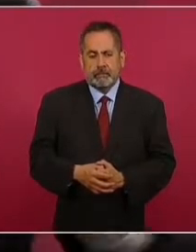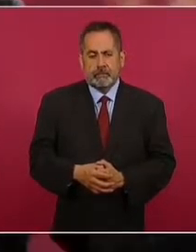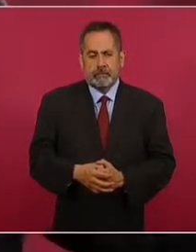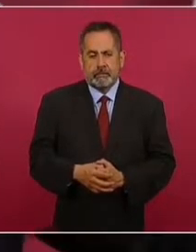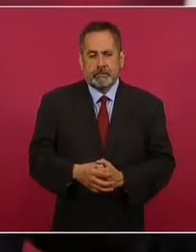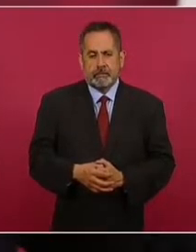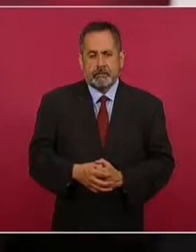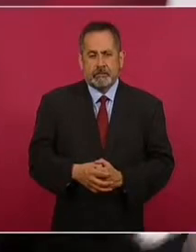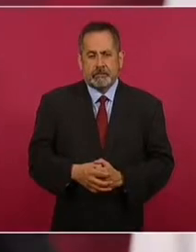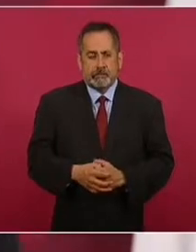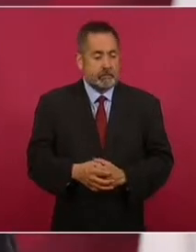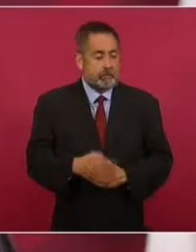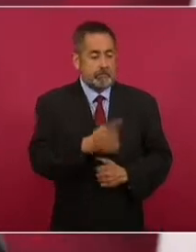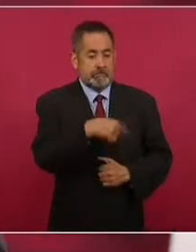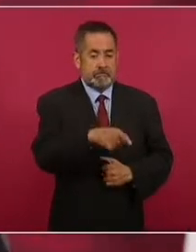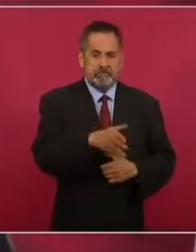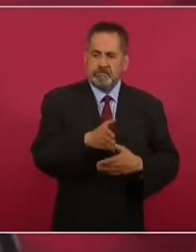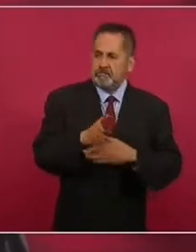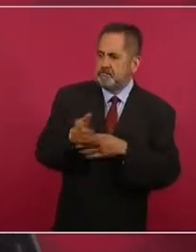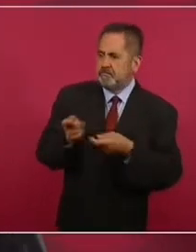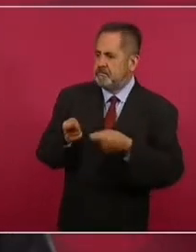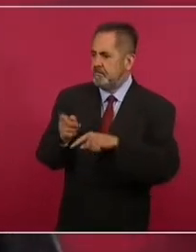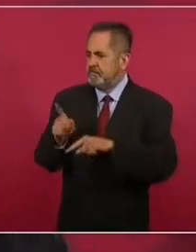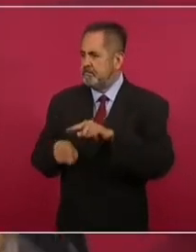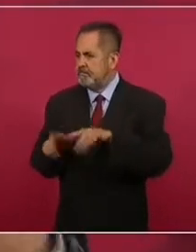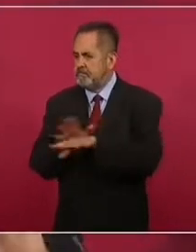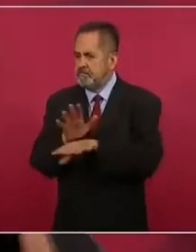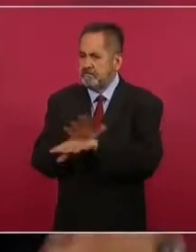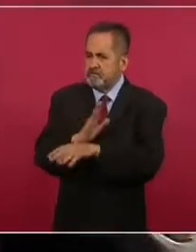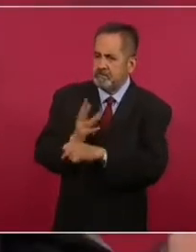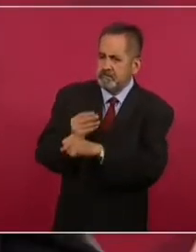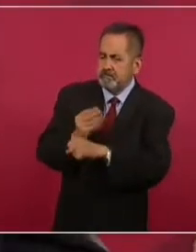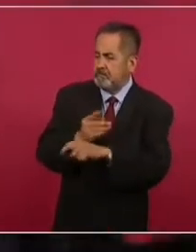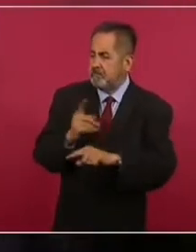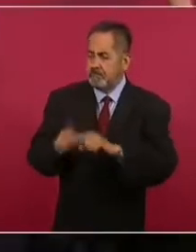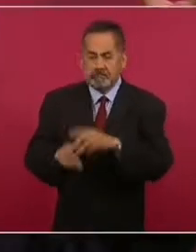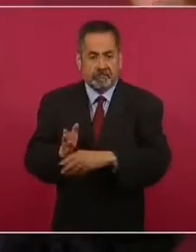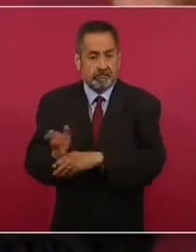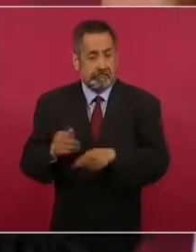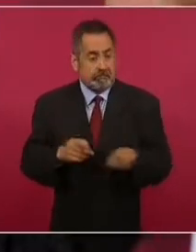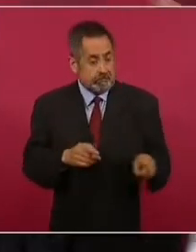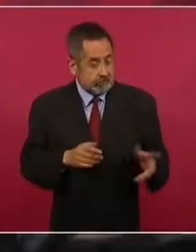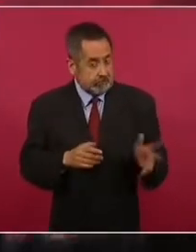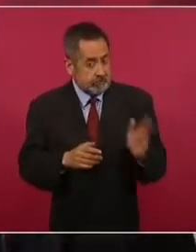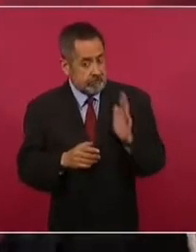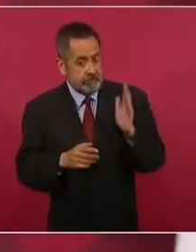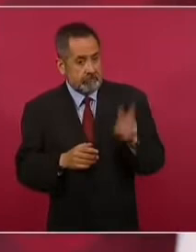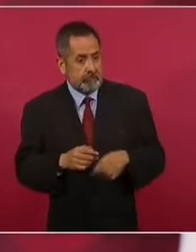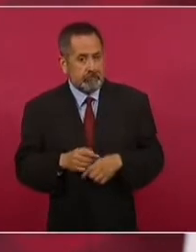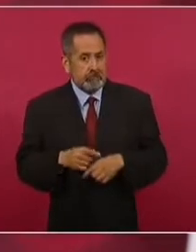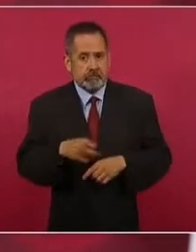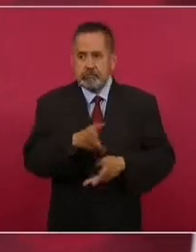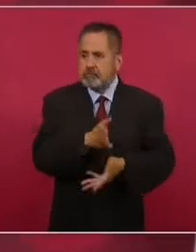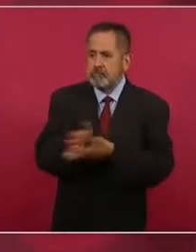Que hacían y deshacían, se metían hasta en lo agrario.